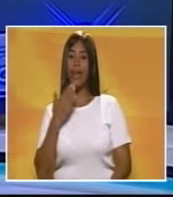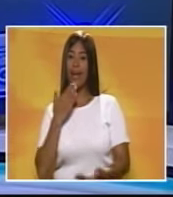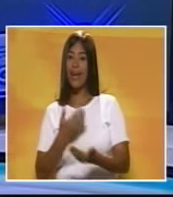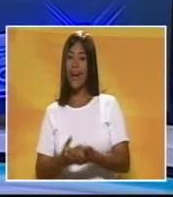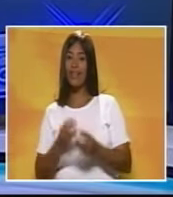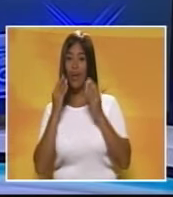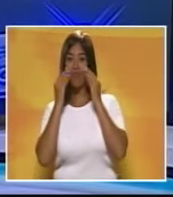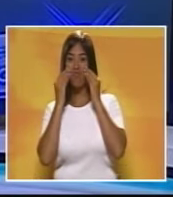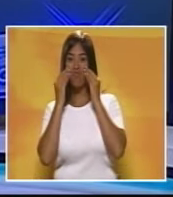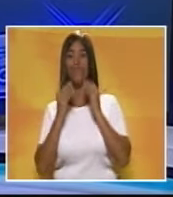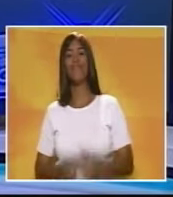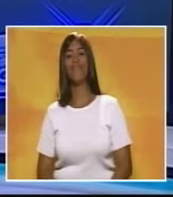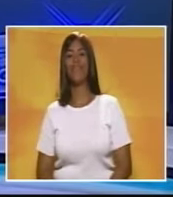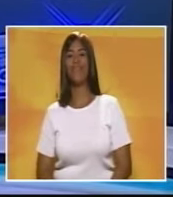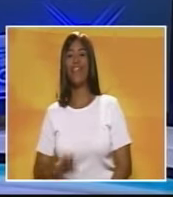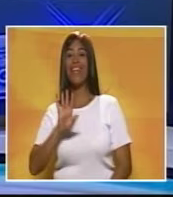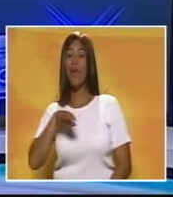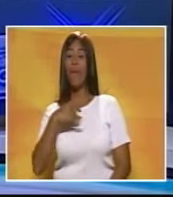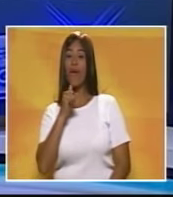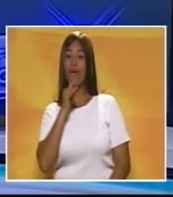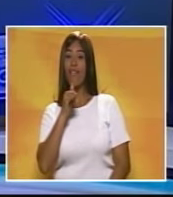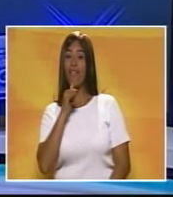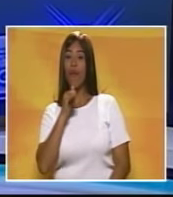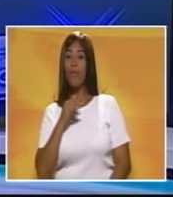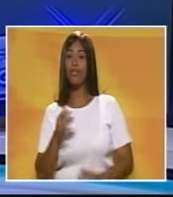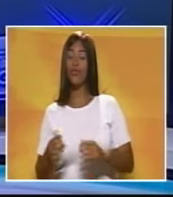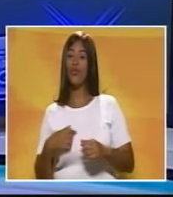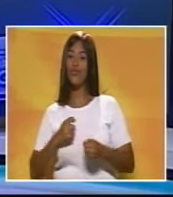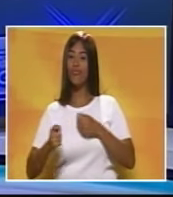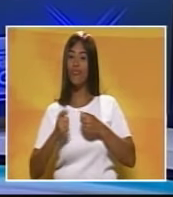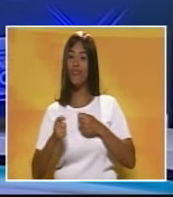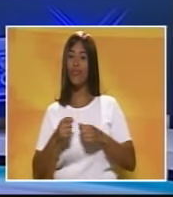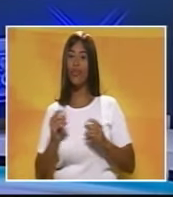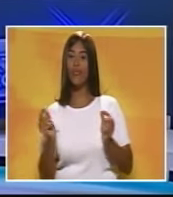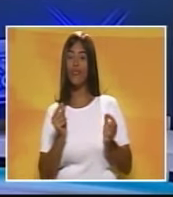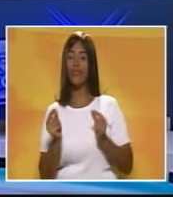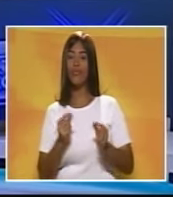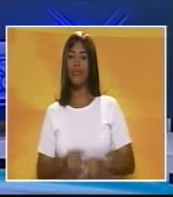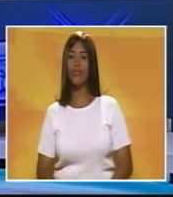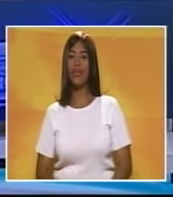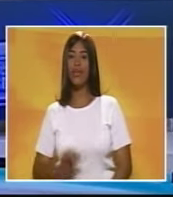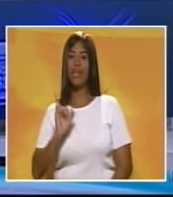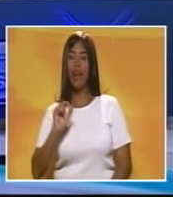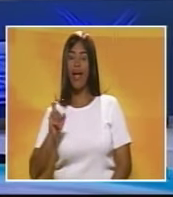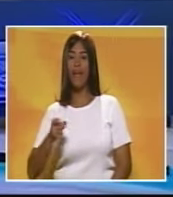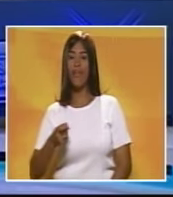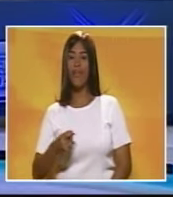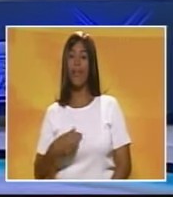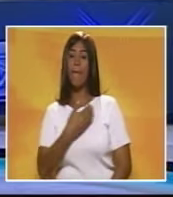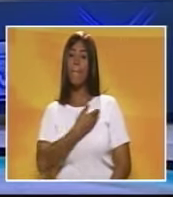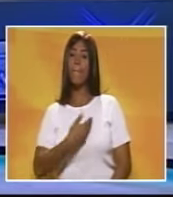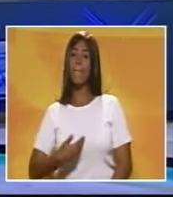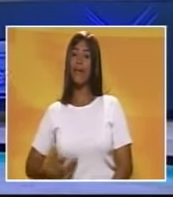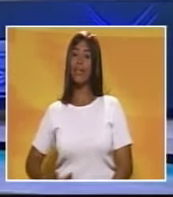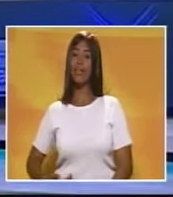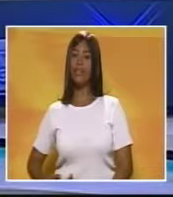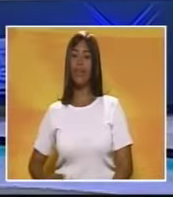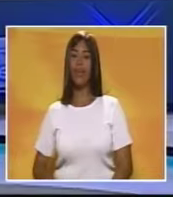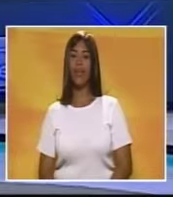Gregorio. Amigos, al regreso en entrevista a Venevisión, Endrina estará conversando con Irán Gaviria, presidente del